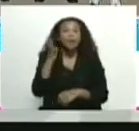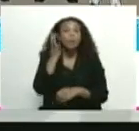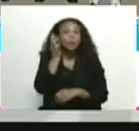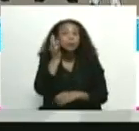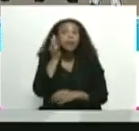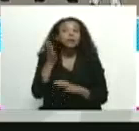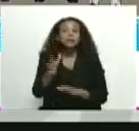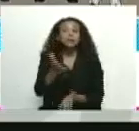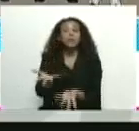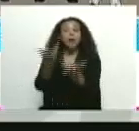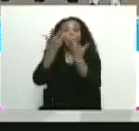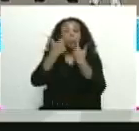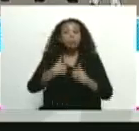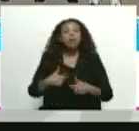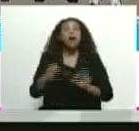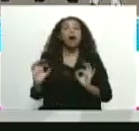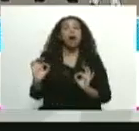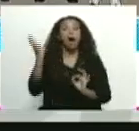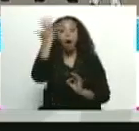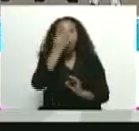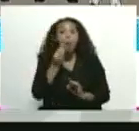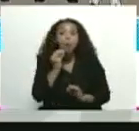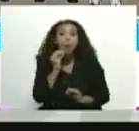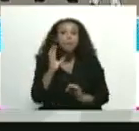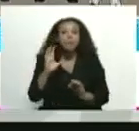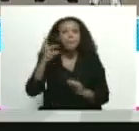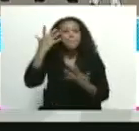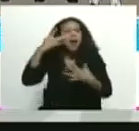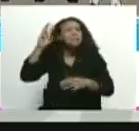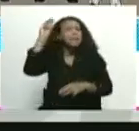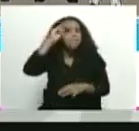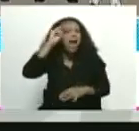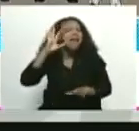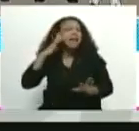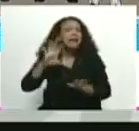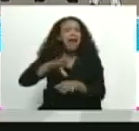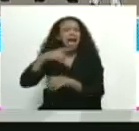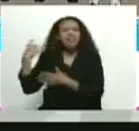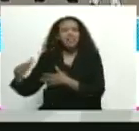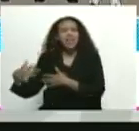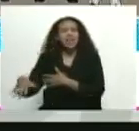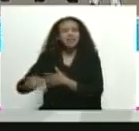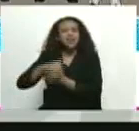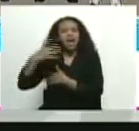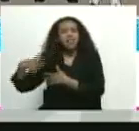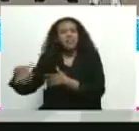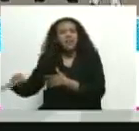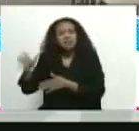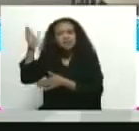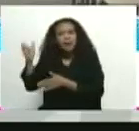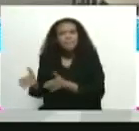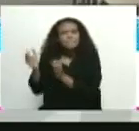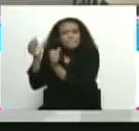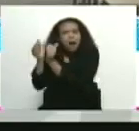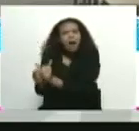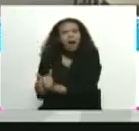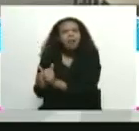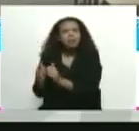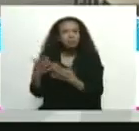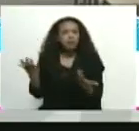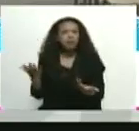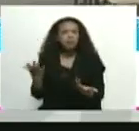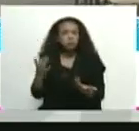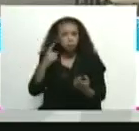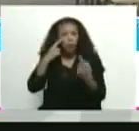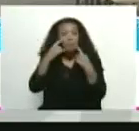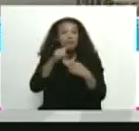muchacha. También hay una joven, parece maestra ahí, a la derecha de ustedes, ¿ah? Yo estuve